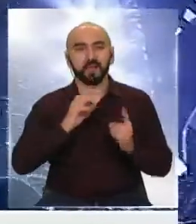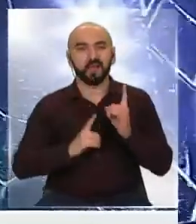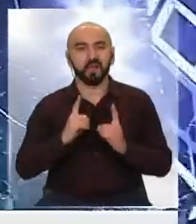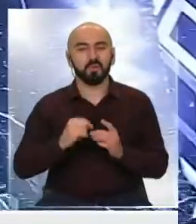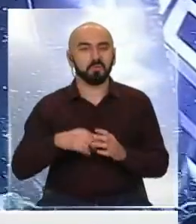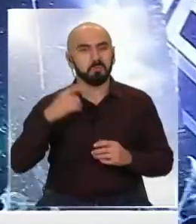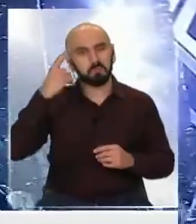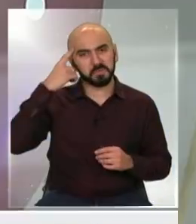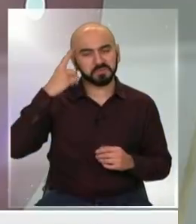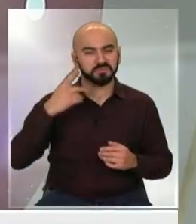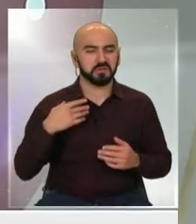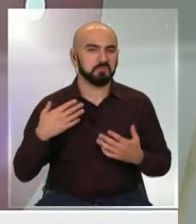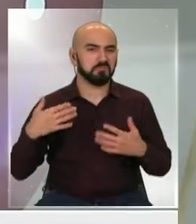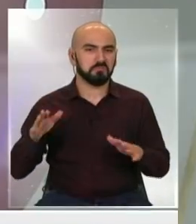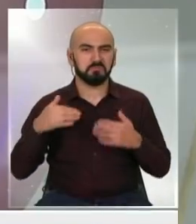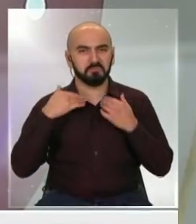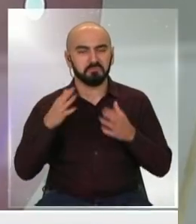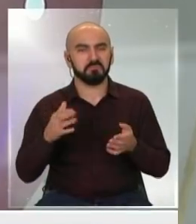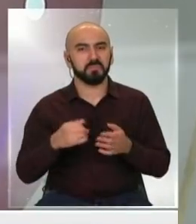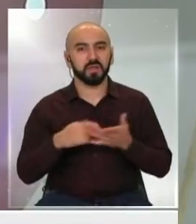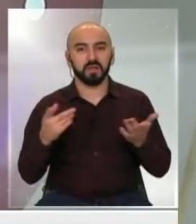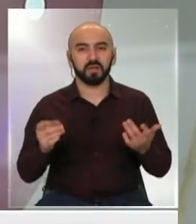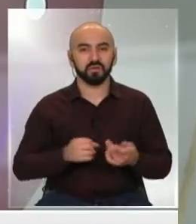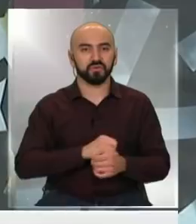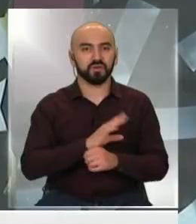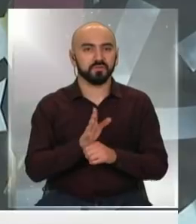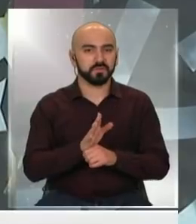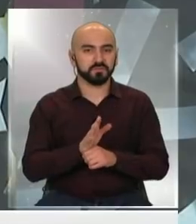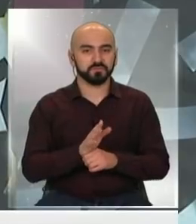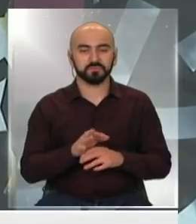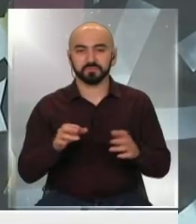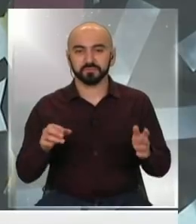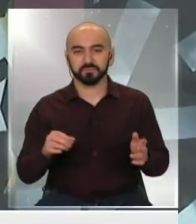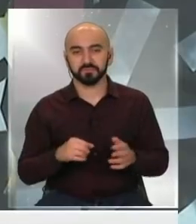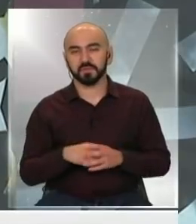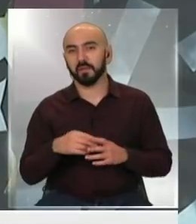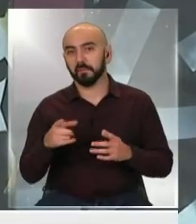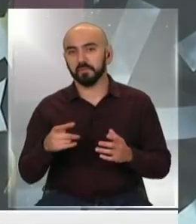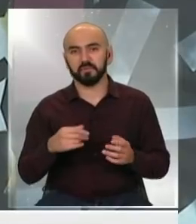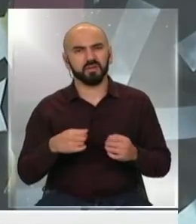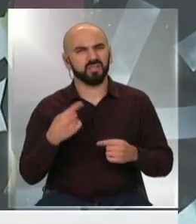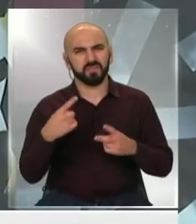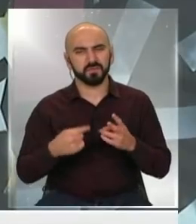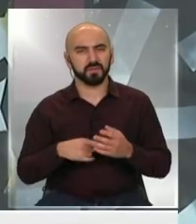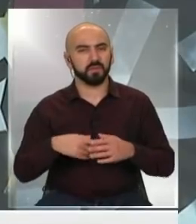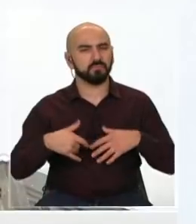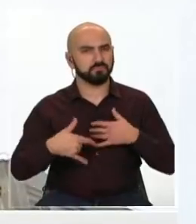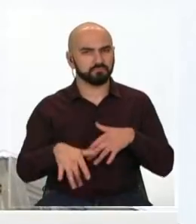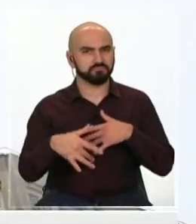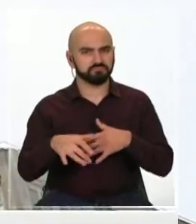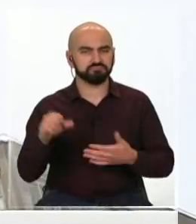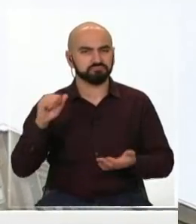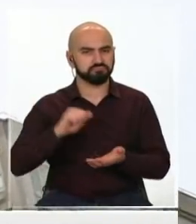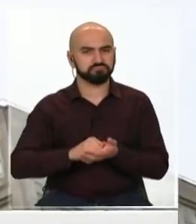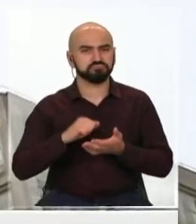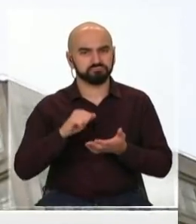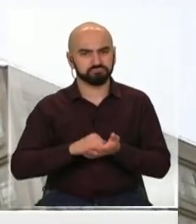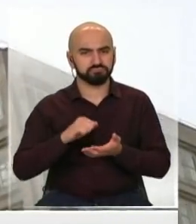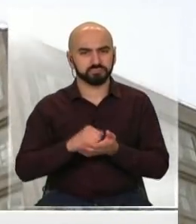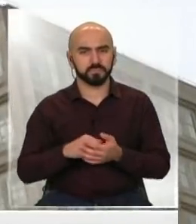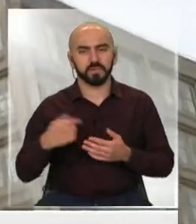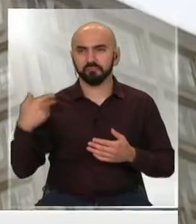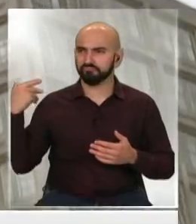sobre el origen y también la contagiosidad y lo demostraron con multitudinarias protestas en alemania a lo largo de los meses